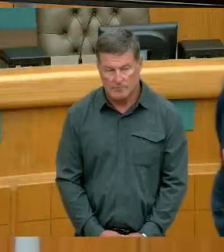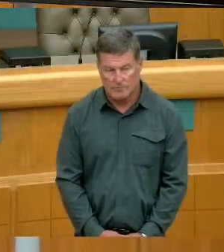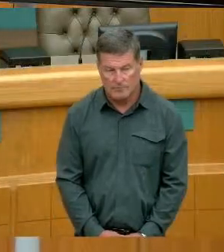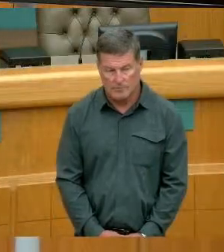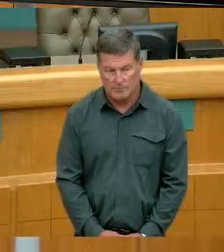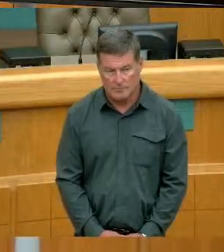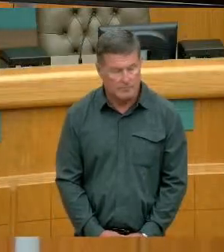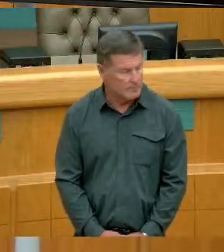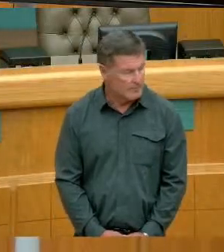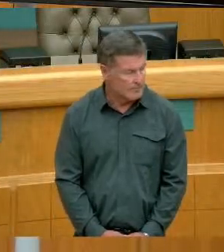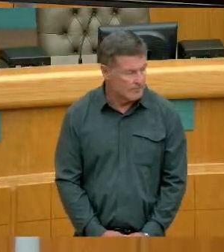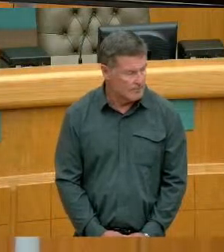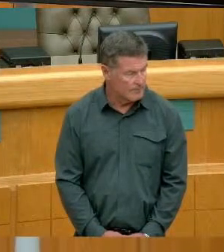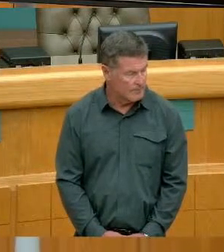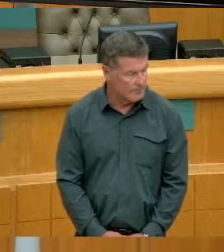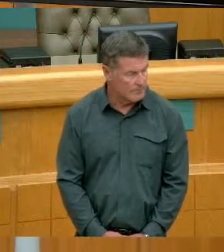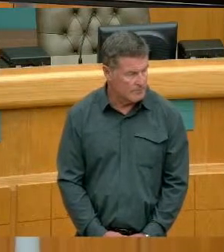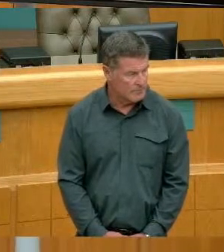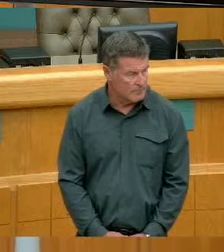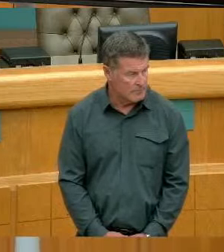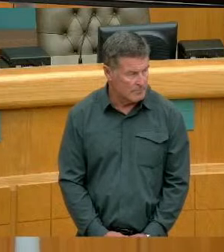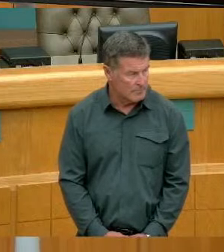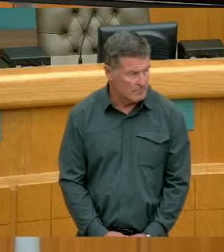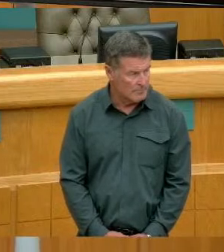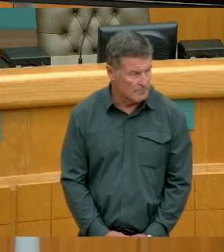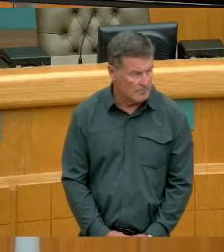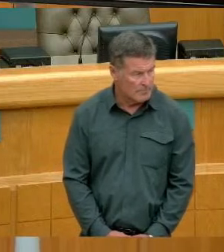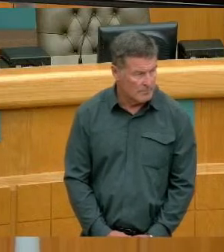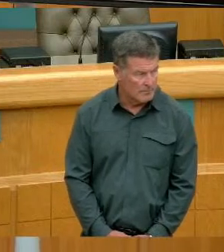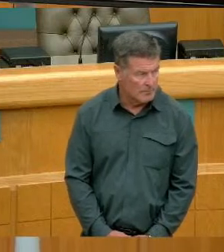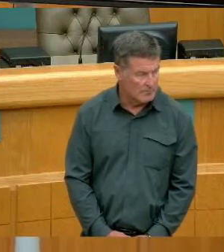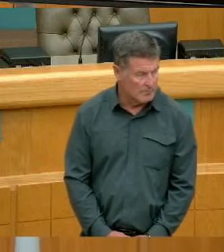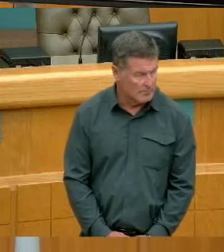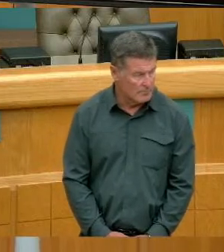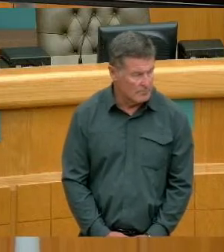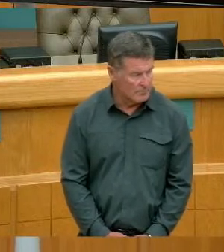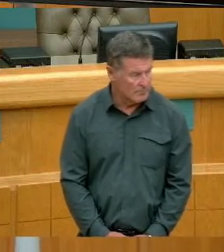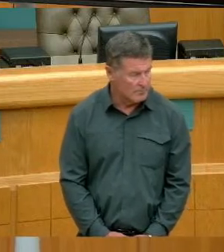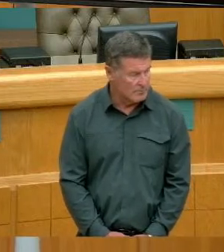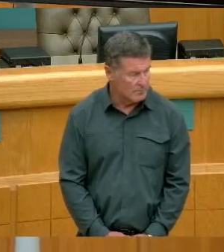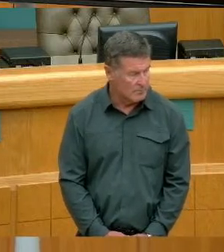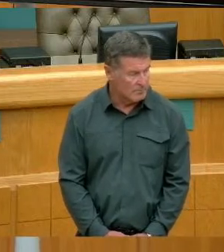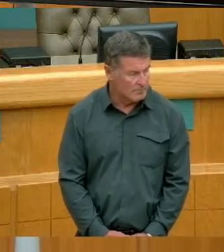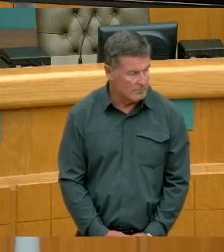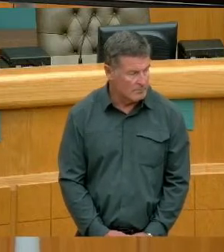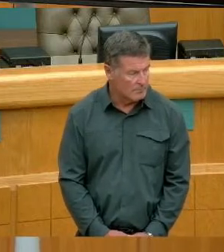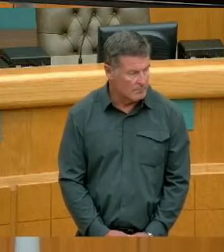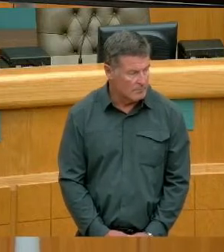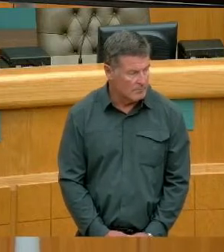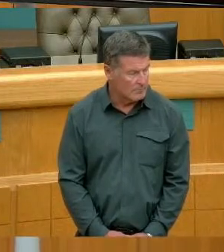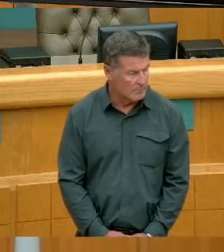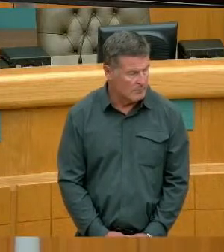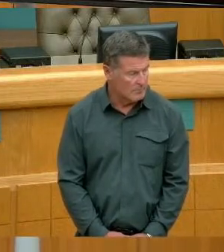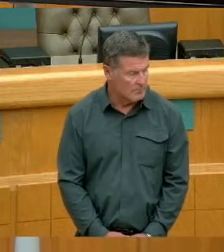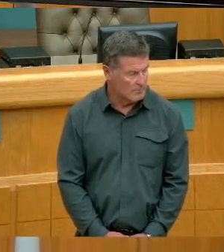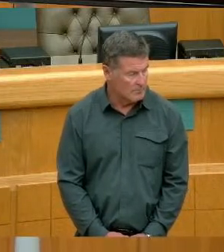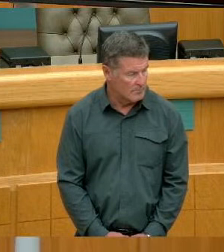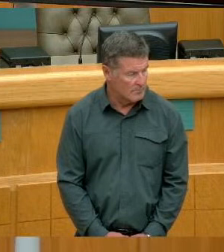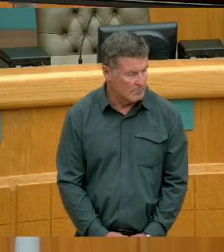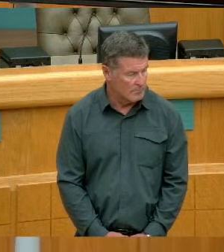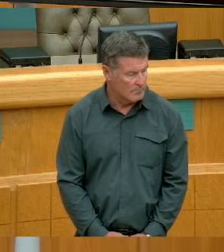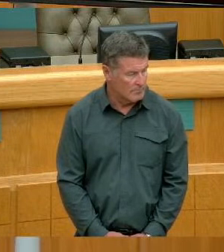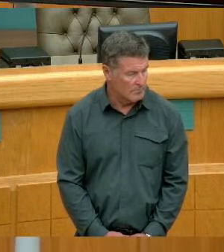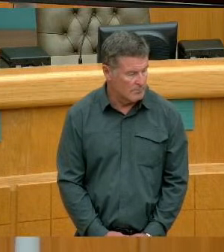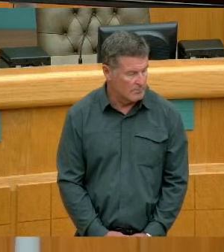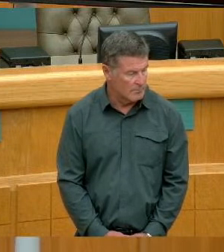condados, incluyendo Nueces. La suspensión de las cirugías es siempre y cuando la salud de un paciente no esté en riesgo. Esa decisión la hará su médico que lo